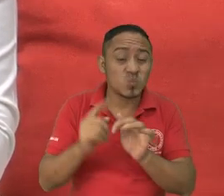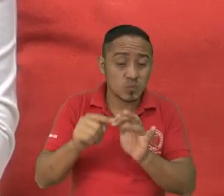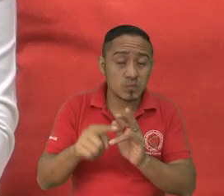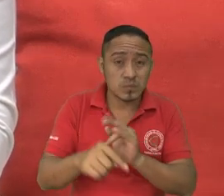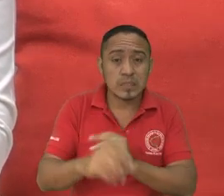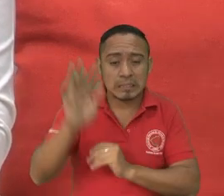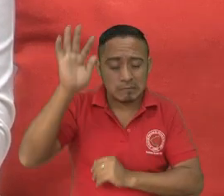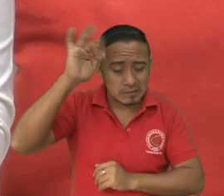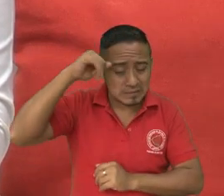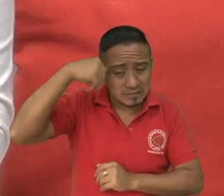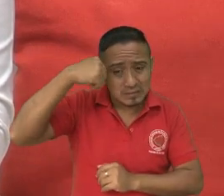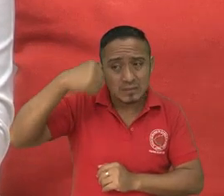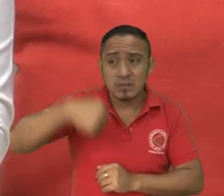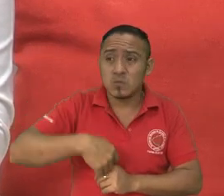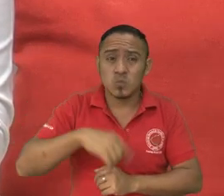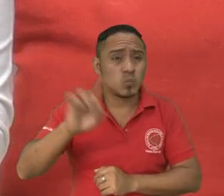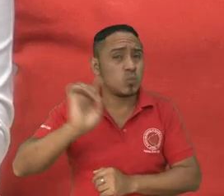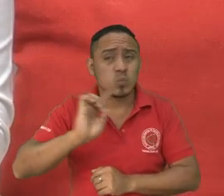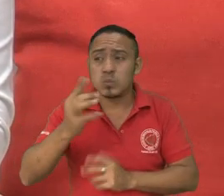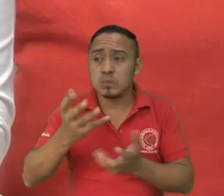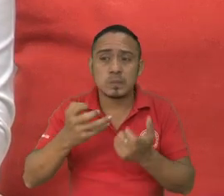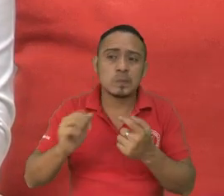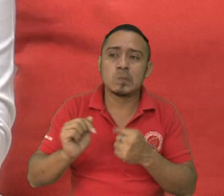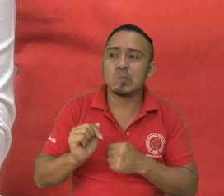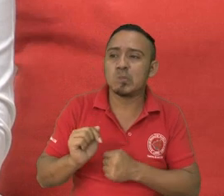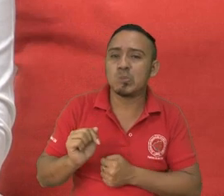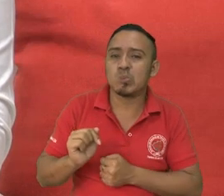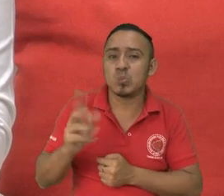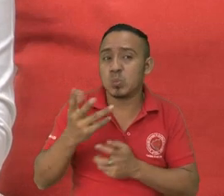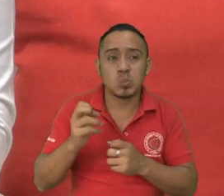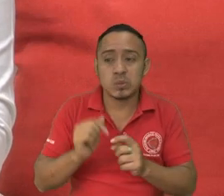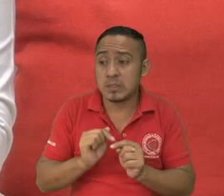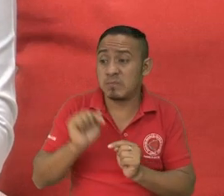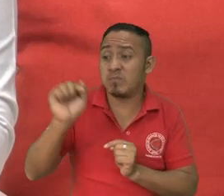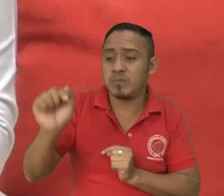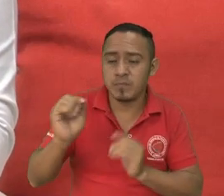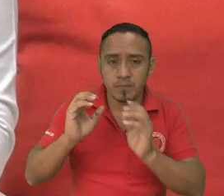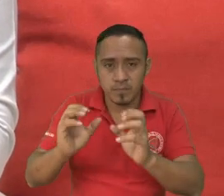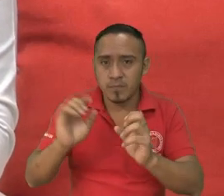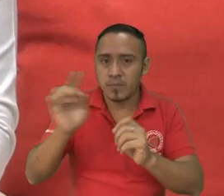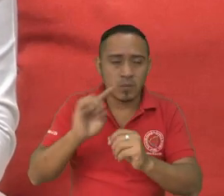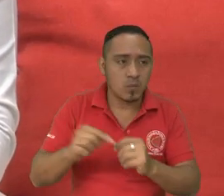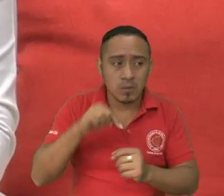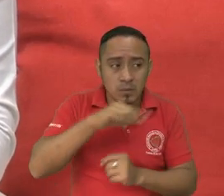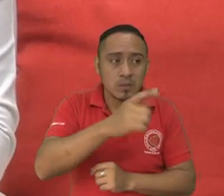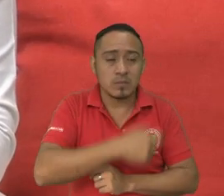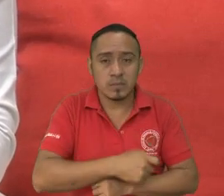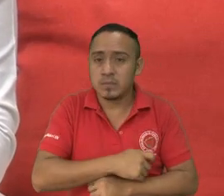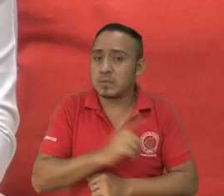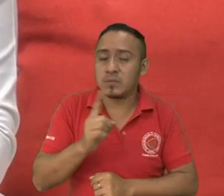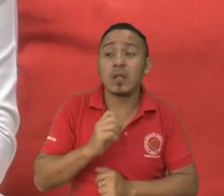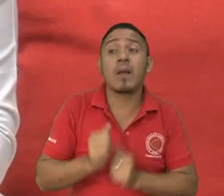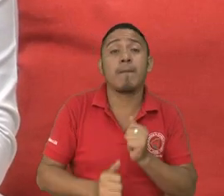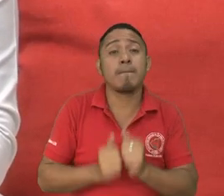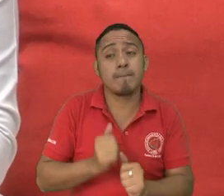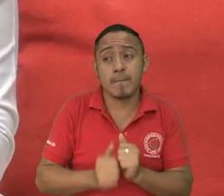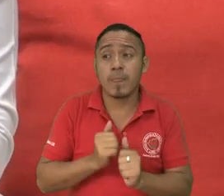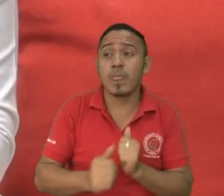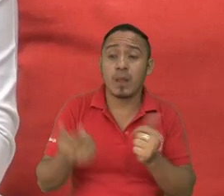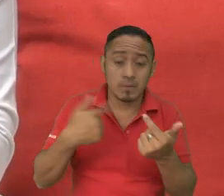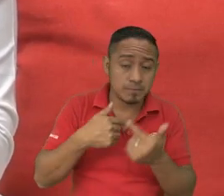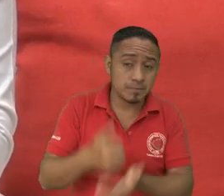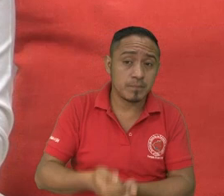se ponen tristes, no quieren no quieren salir ni a la calle, no quieren ir al colegio. Entonces ahí donde hay que